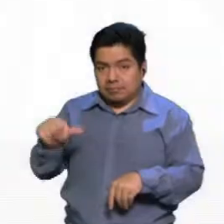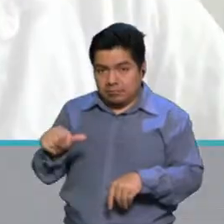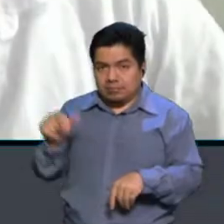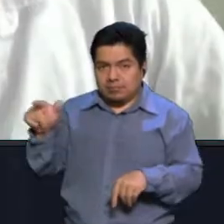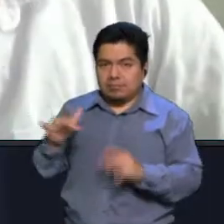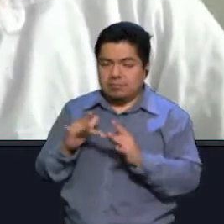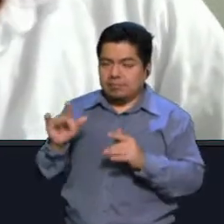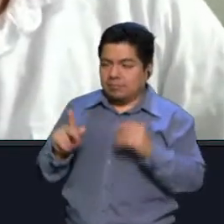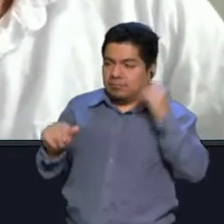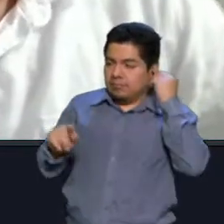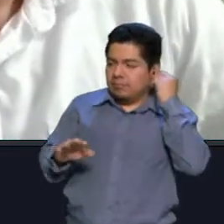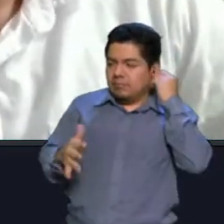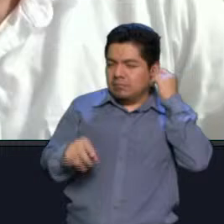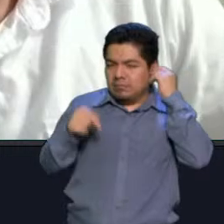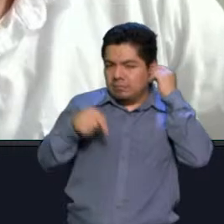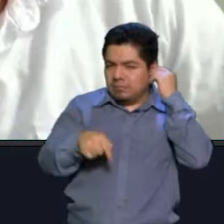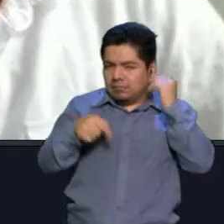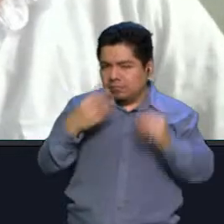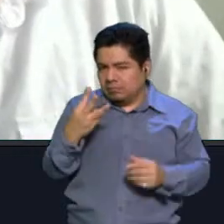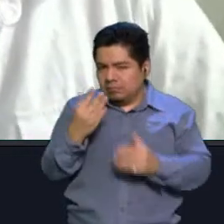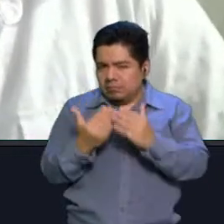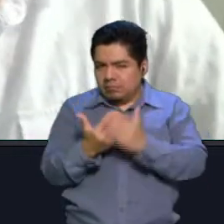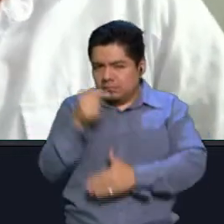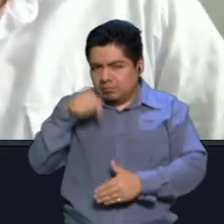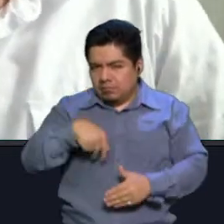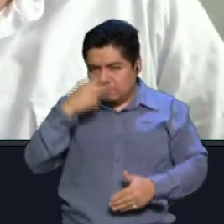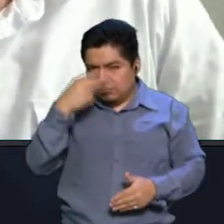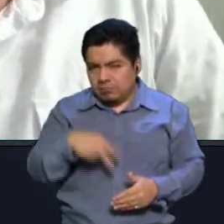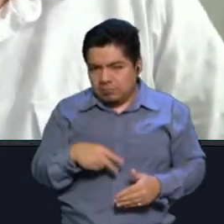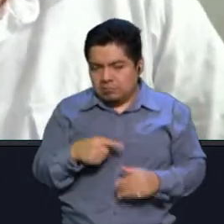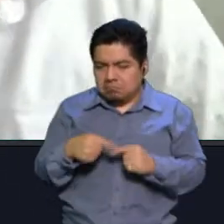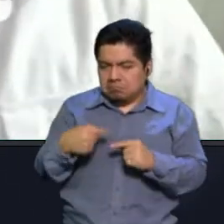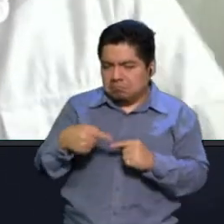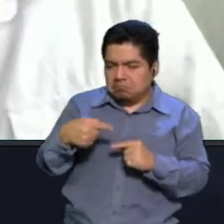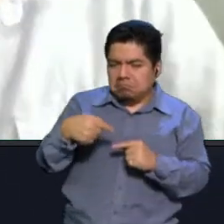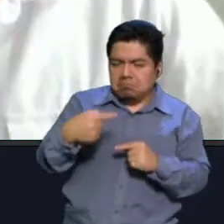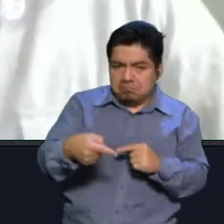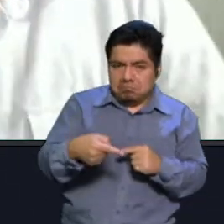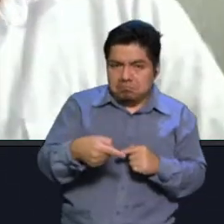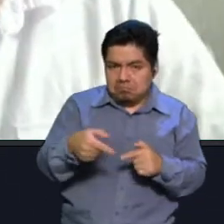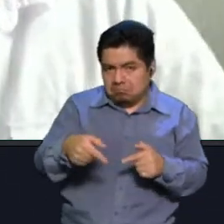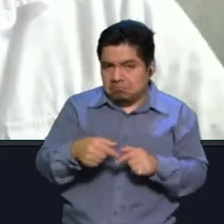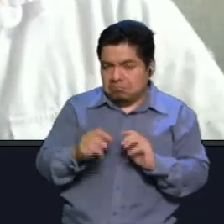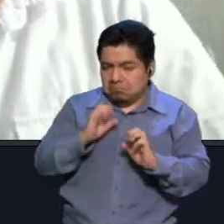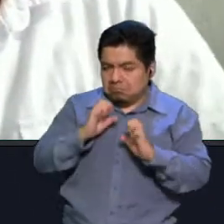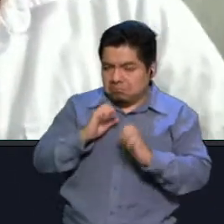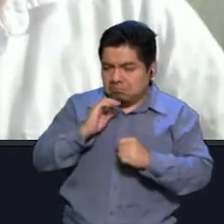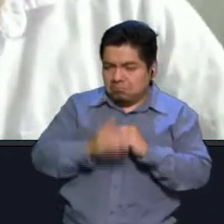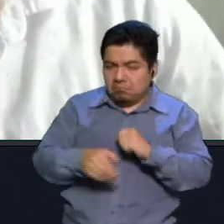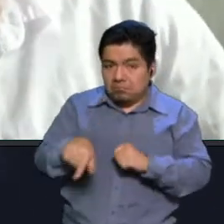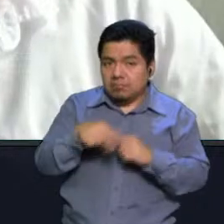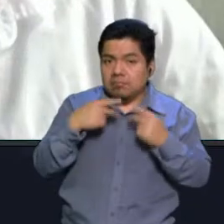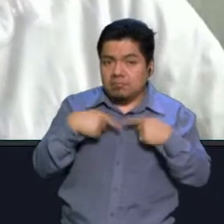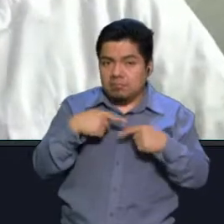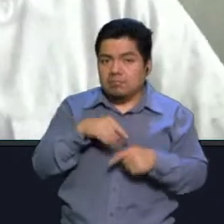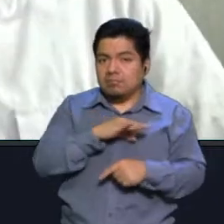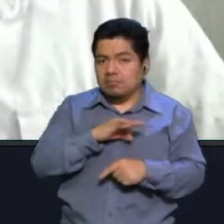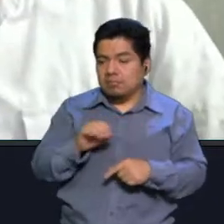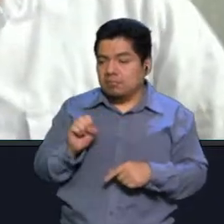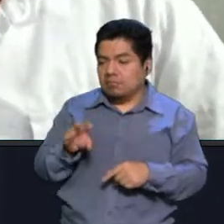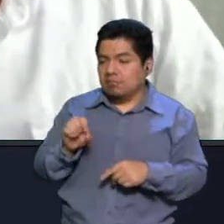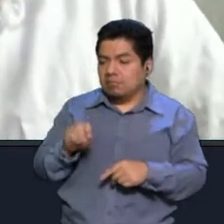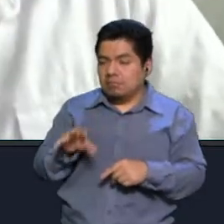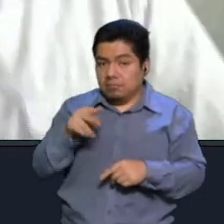Países Bajos, que serían como nuestras 3 de la mañana, es decir, en unas cuantas horas después de que termine esta entrevista, la gente podrá ver en vivo la